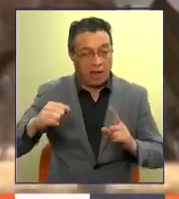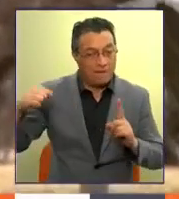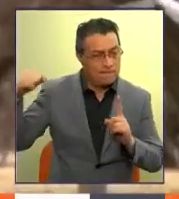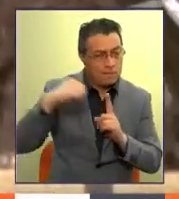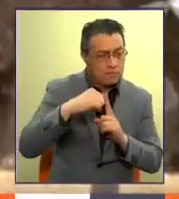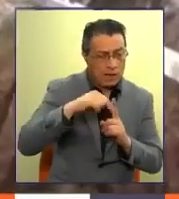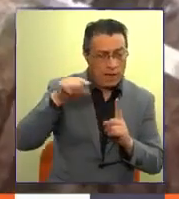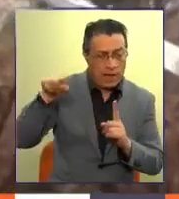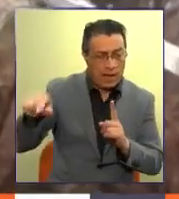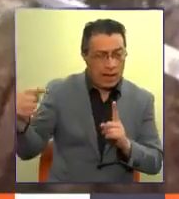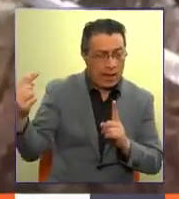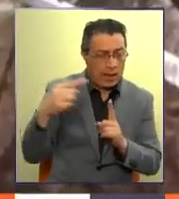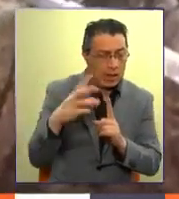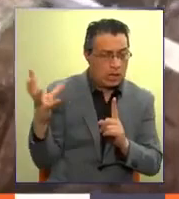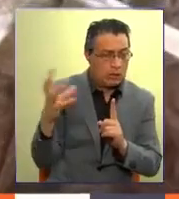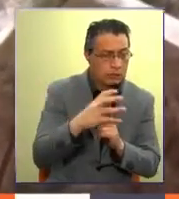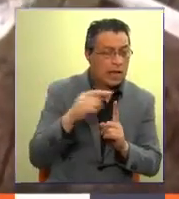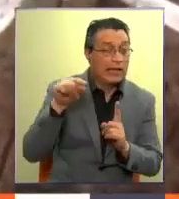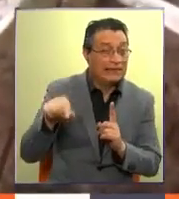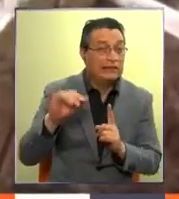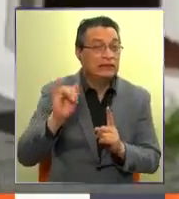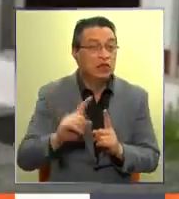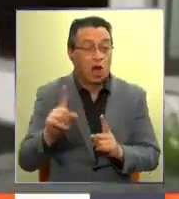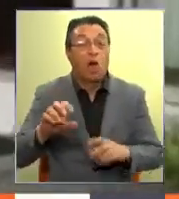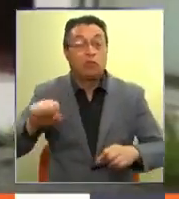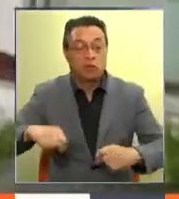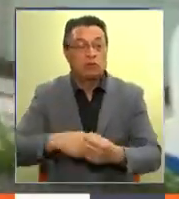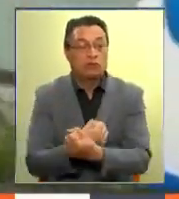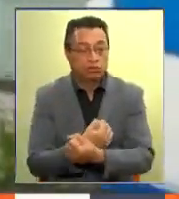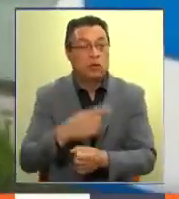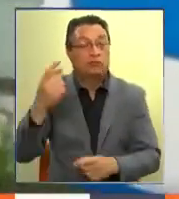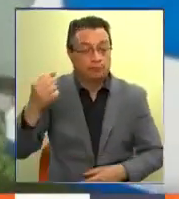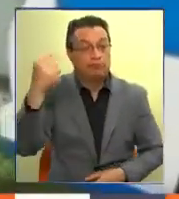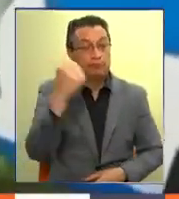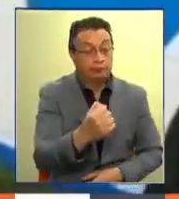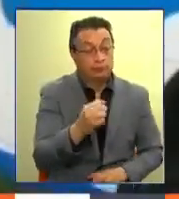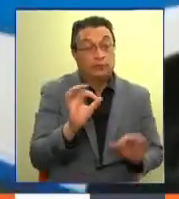por parte del detenido y así poder formalizarlo por el delito que corresponda.